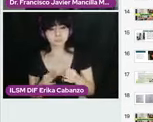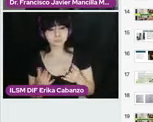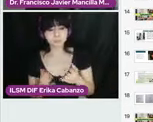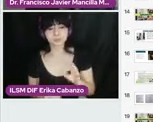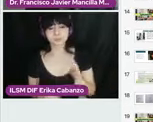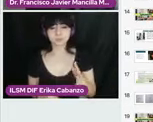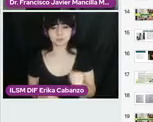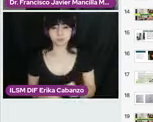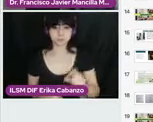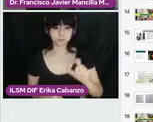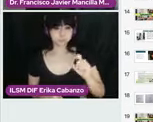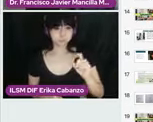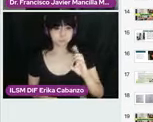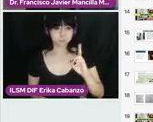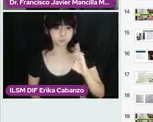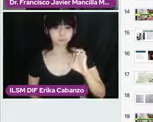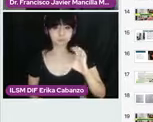20 decibeles. ¿Sí?